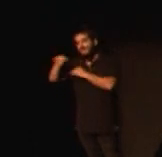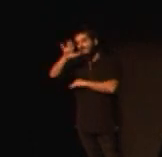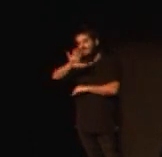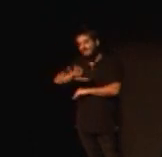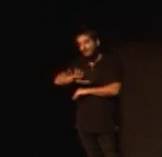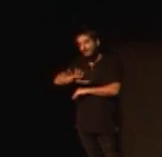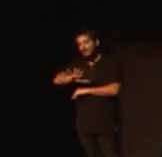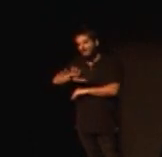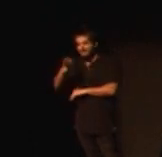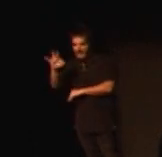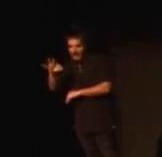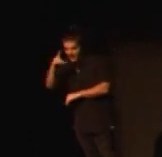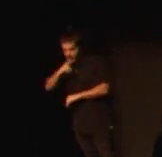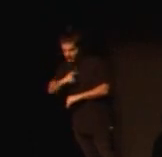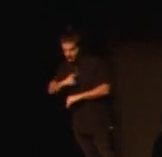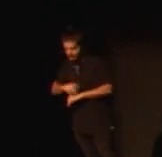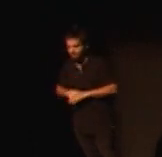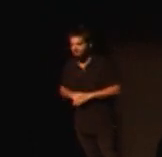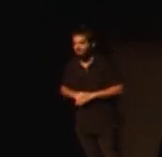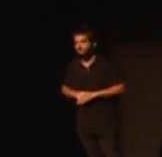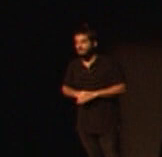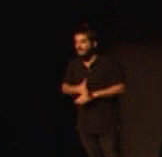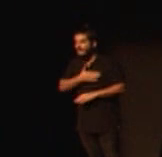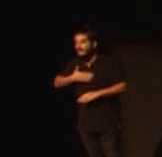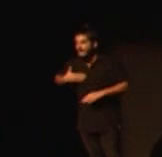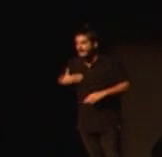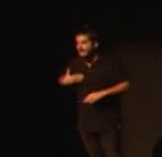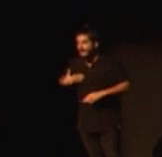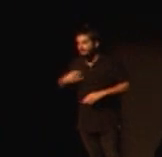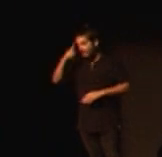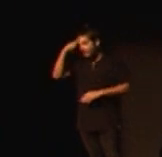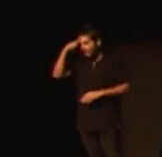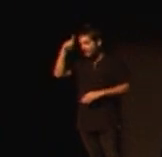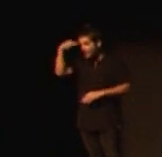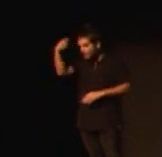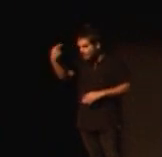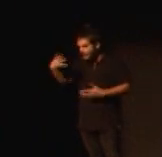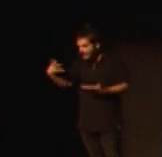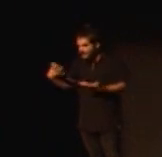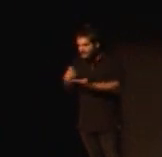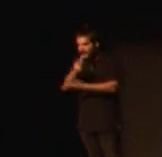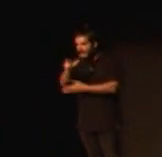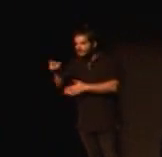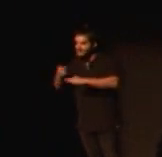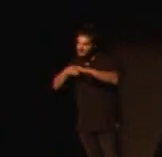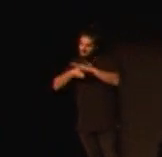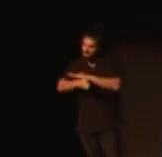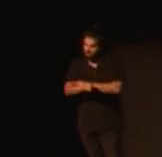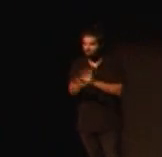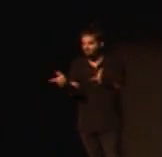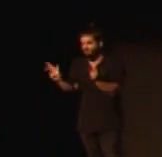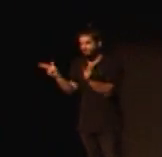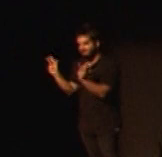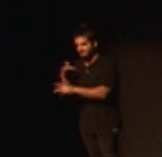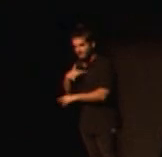una cultura que estuviera al alcance de todos. Y en ese sentido me empeñé, cuando se creó el Museo de Sillasa hace